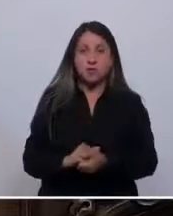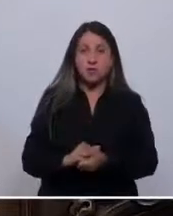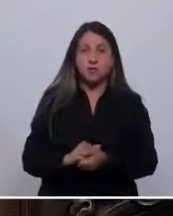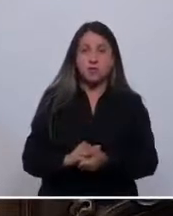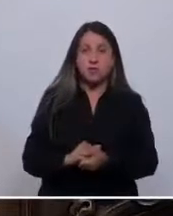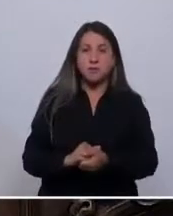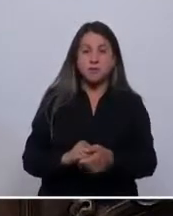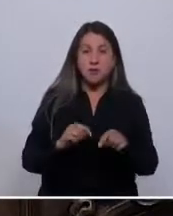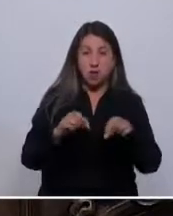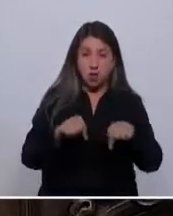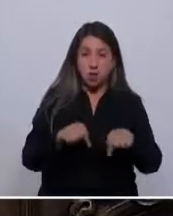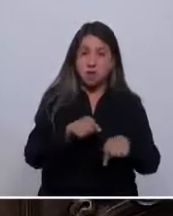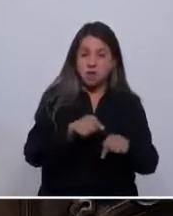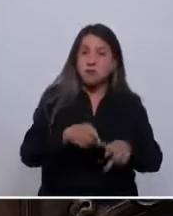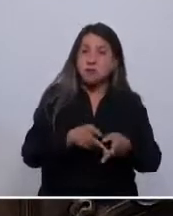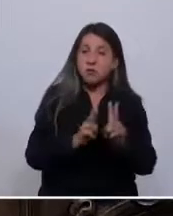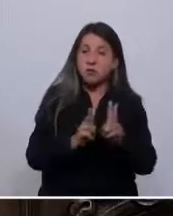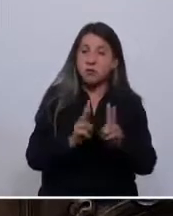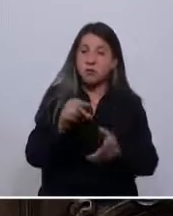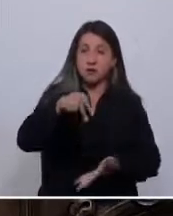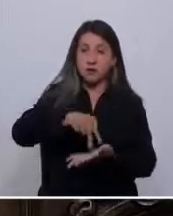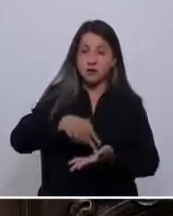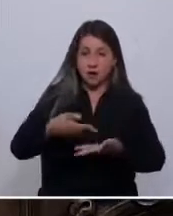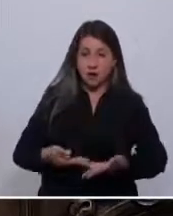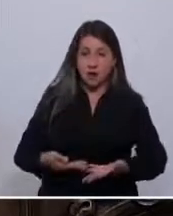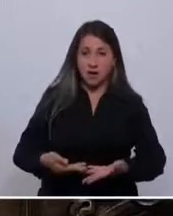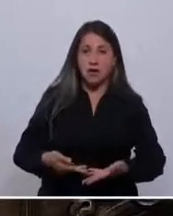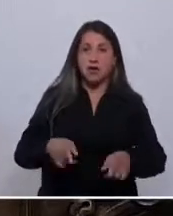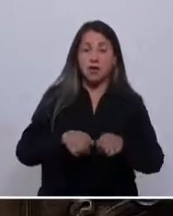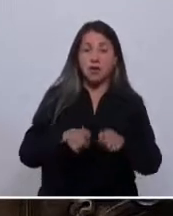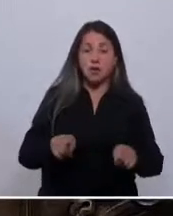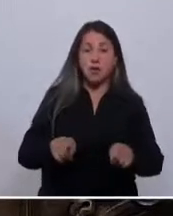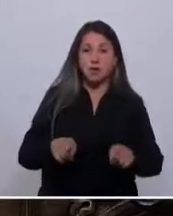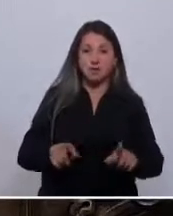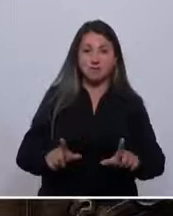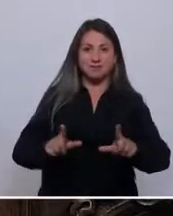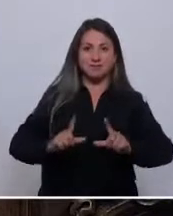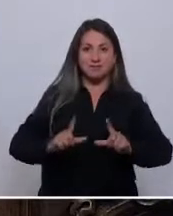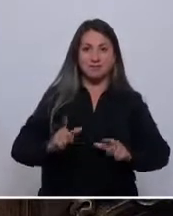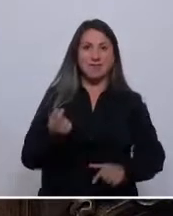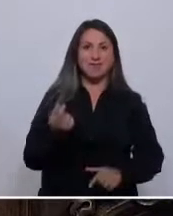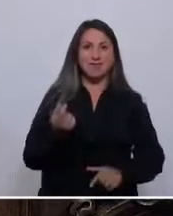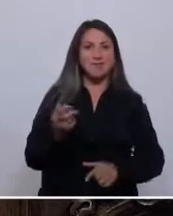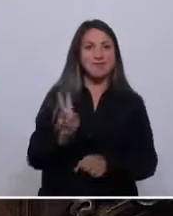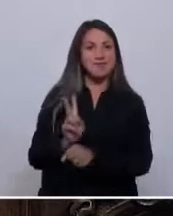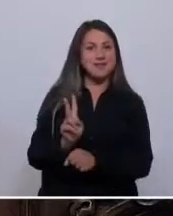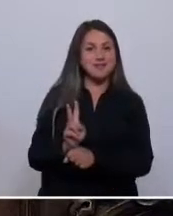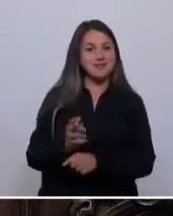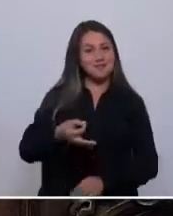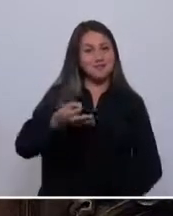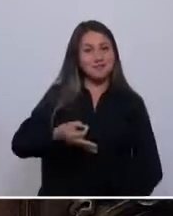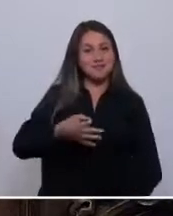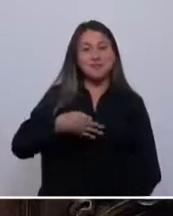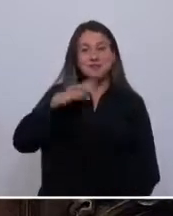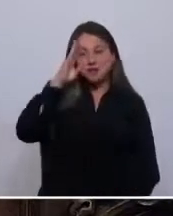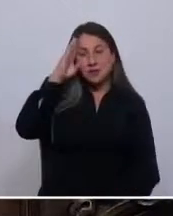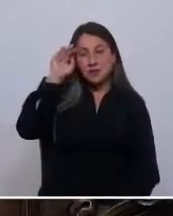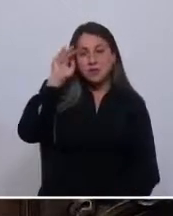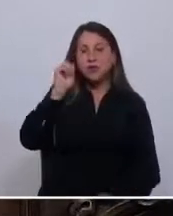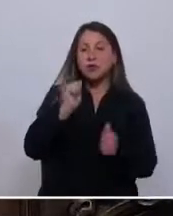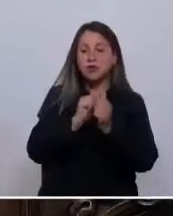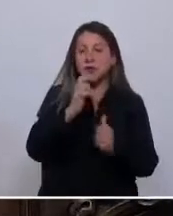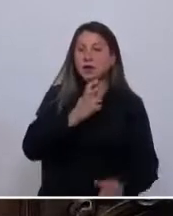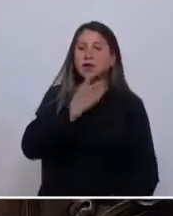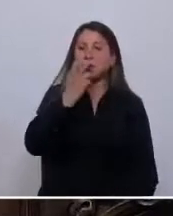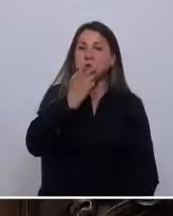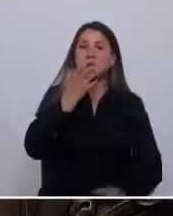los que hoy día me permiten estar aquí graduándome como un verdadero maestro. Me despido con el lenguaje de los